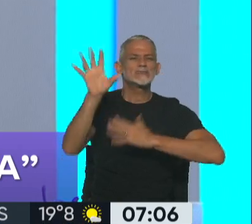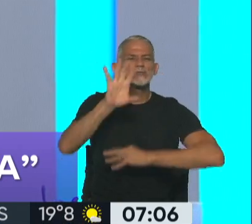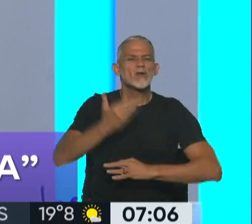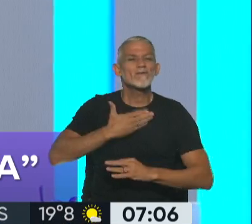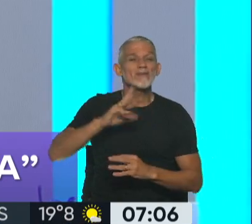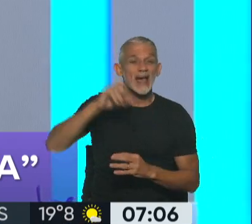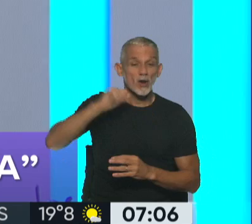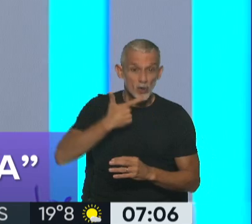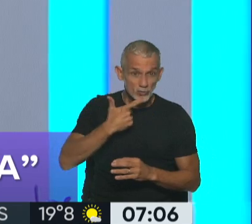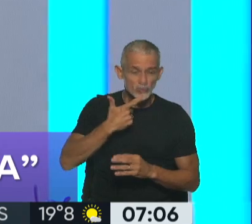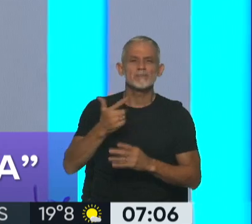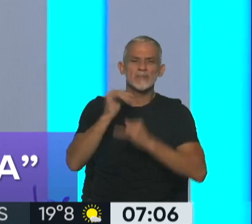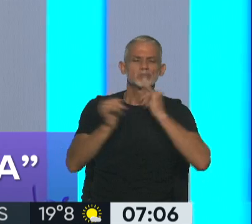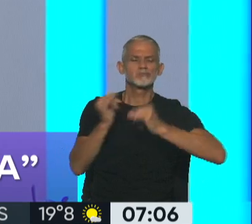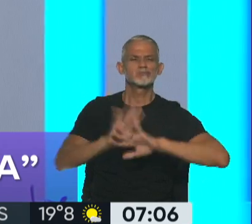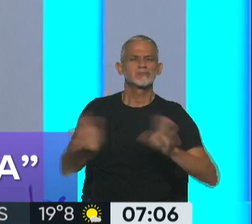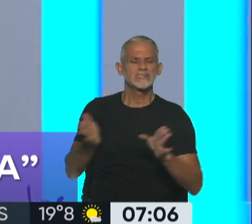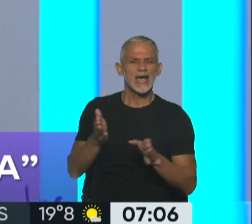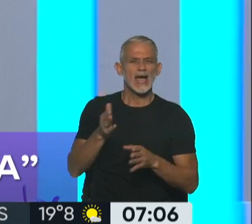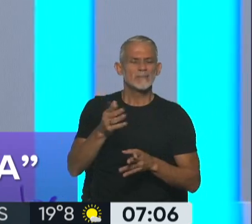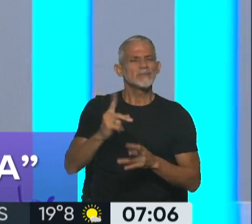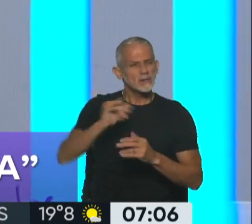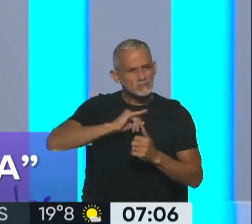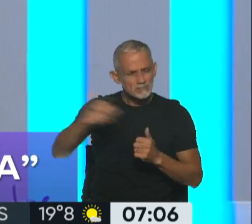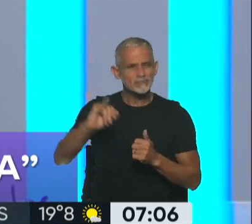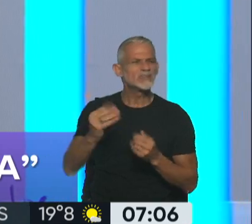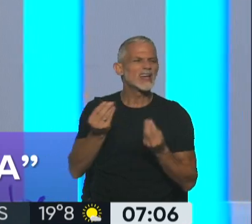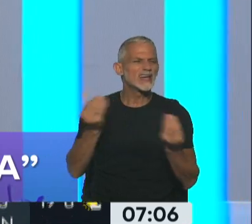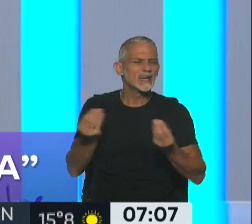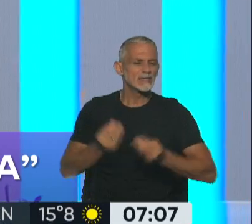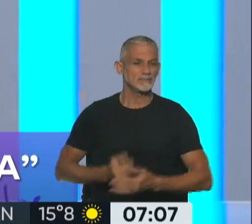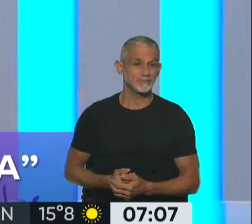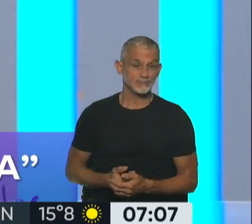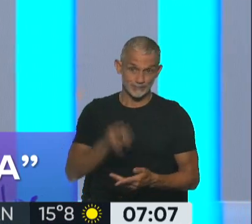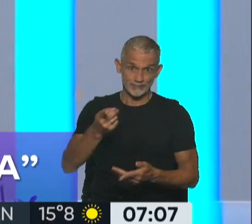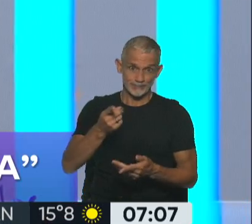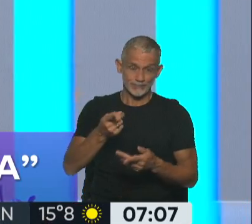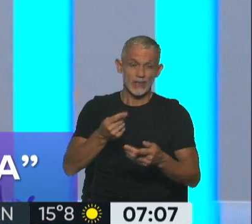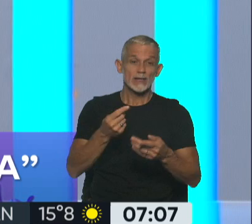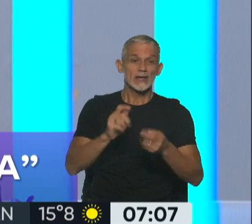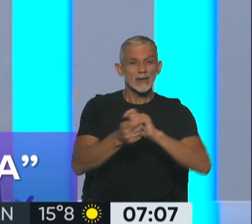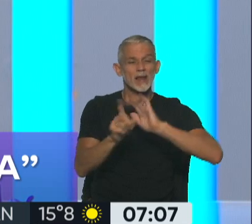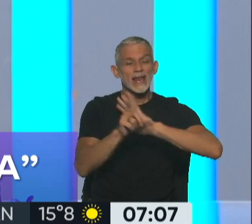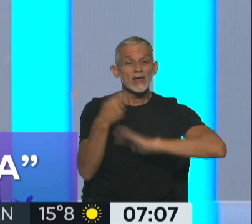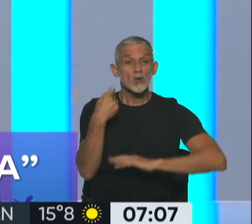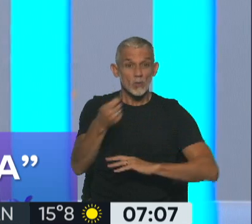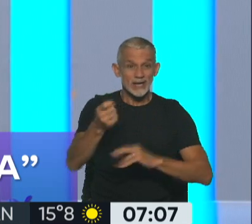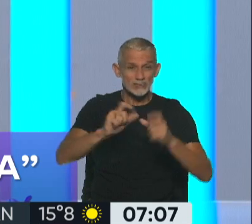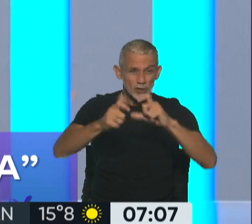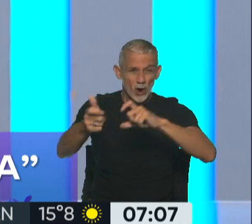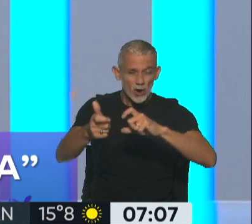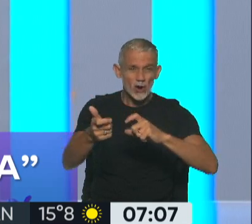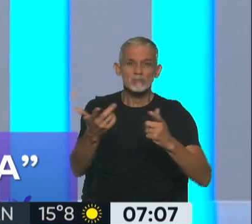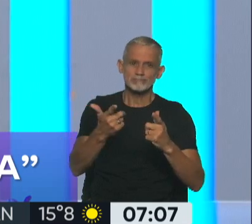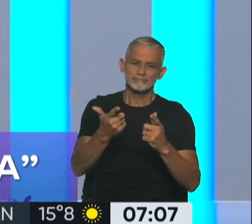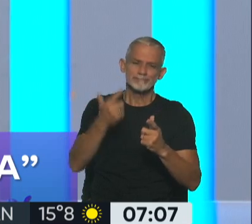Guillermo Francos, en declaraciones periodísticas, adelantó también que la movilidad jubilatoria va a ser uno de los temas que va a llegar